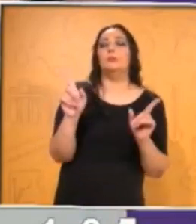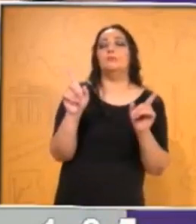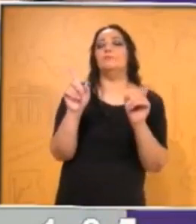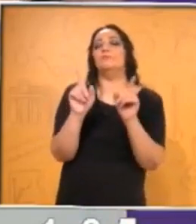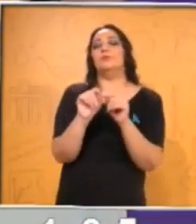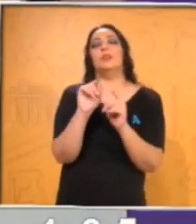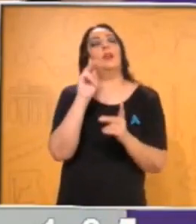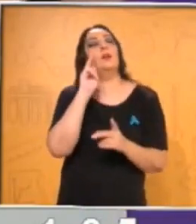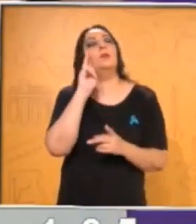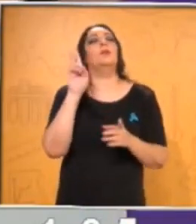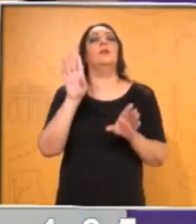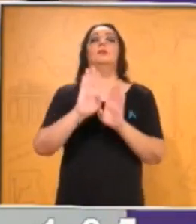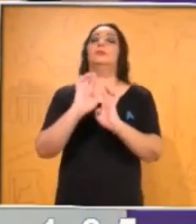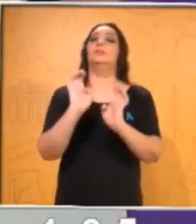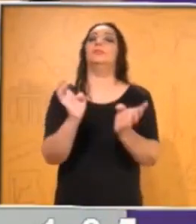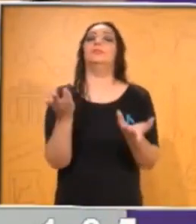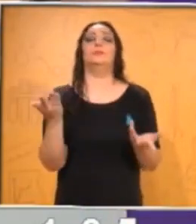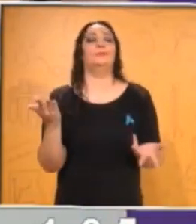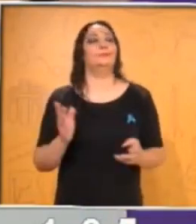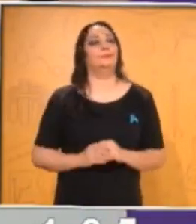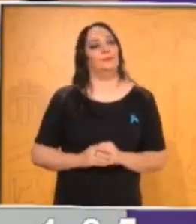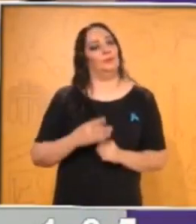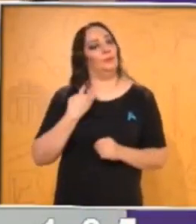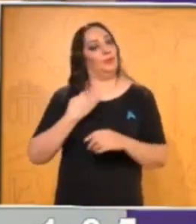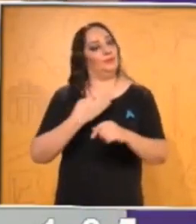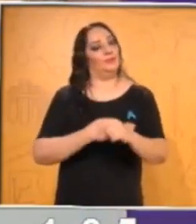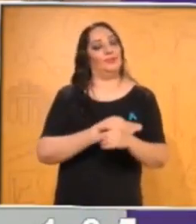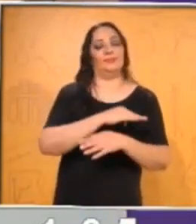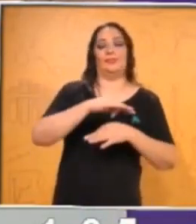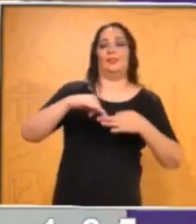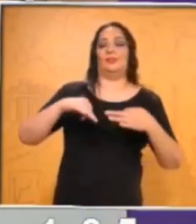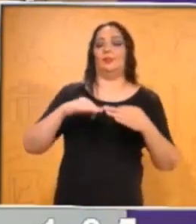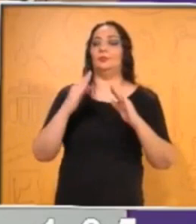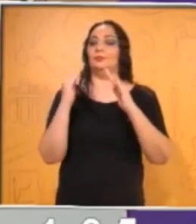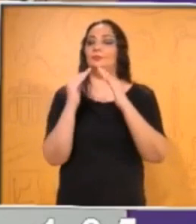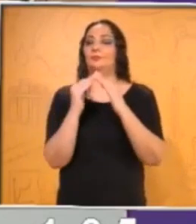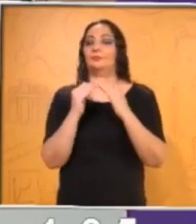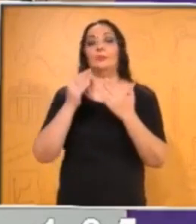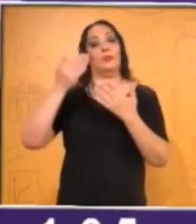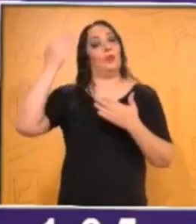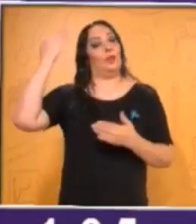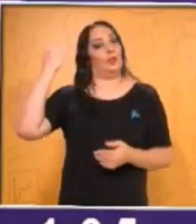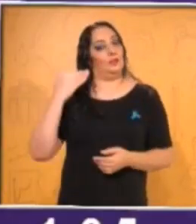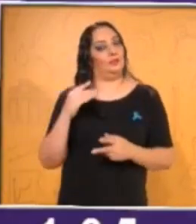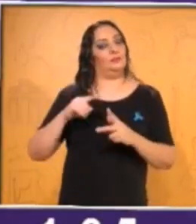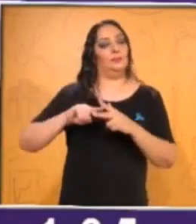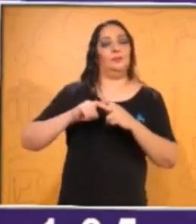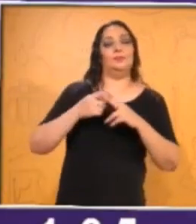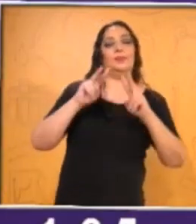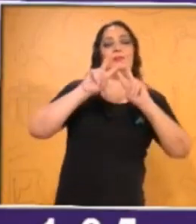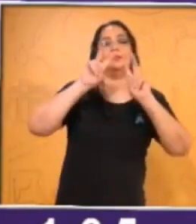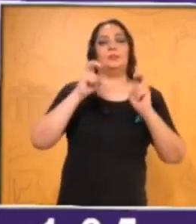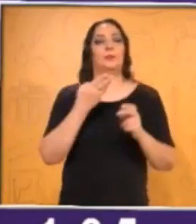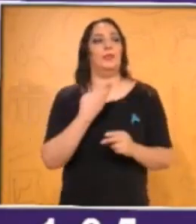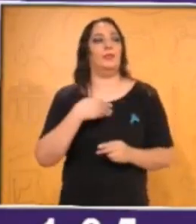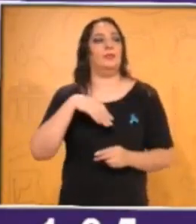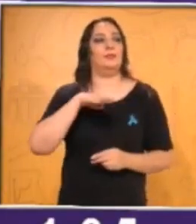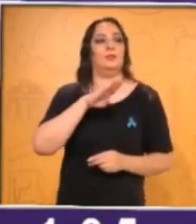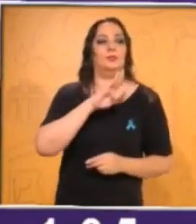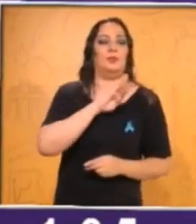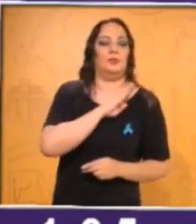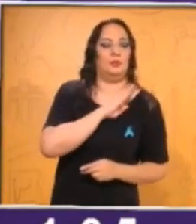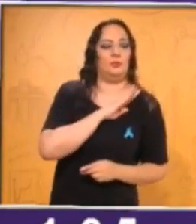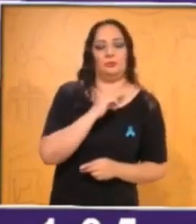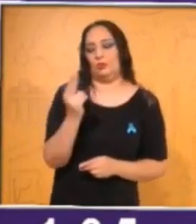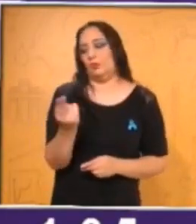lo siguiente. ¿Cómo está, maestra? Muy buenas tardes. Buenas tardes allá en casa. Antes de comenzar el tema de español, en